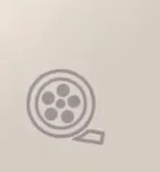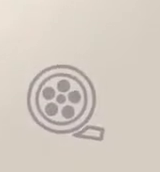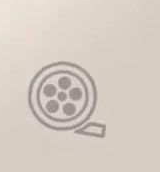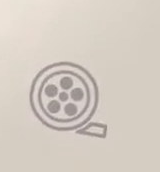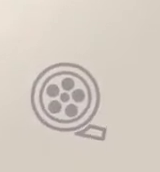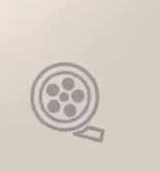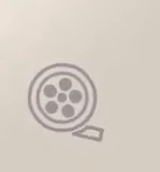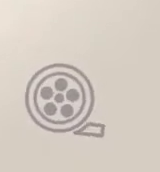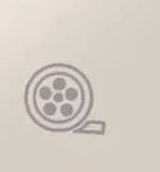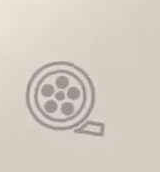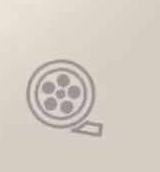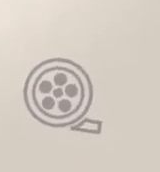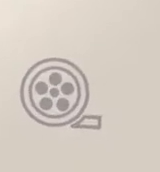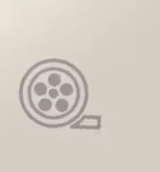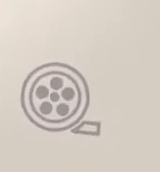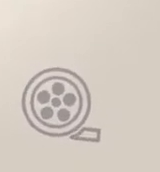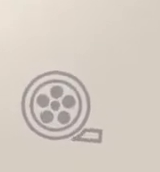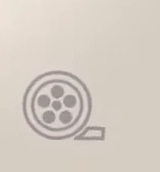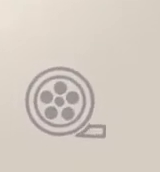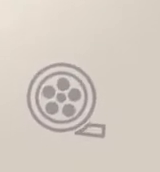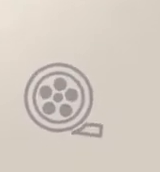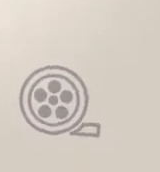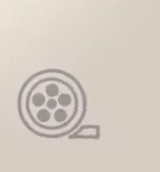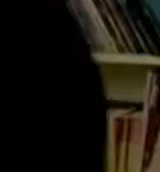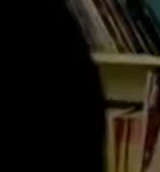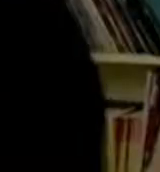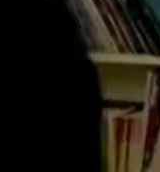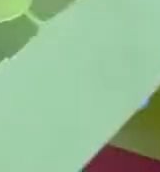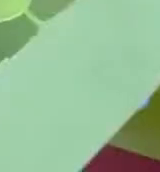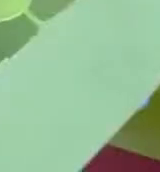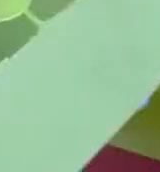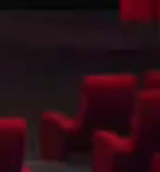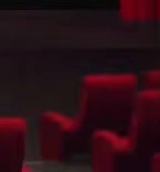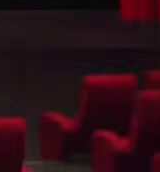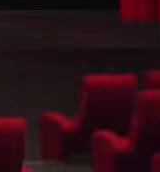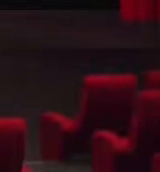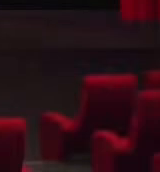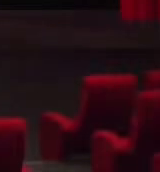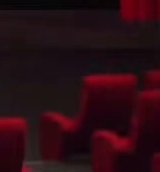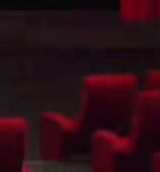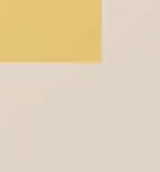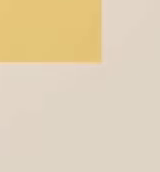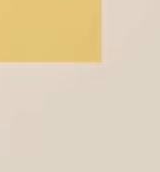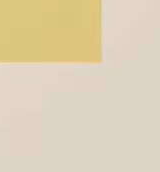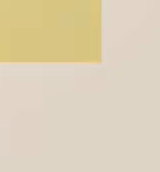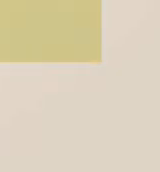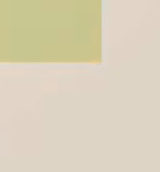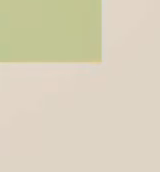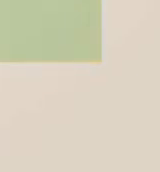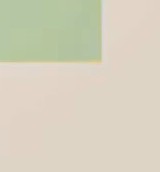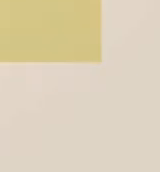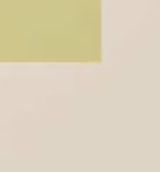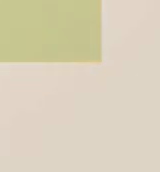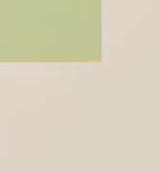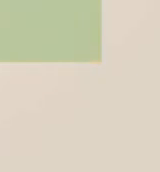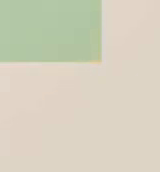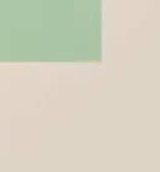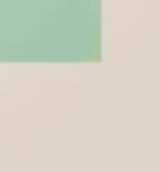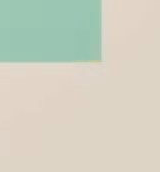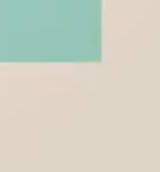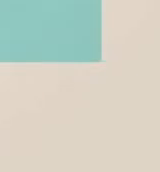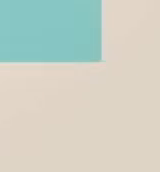una mirada artística nunca fue tan accesible y divertido. Sinopsis, entrevistas, casos emblemáticos,